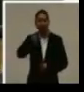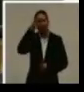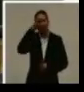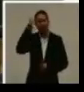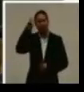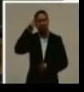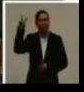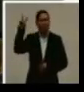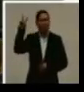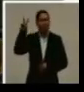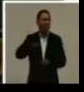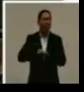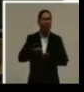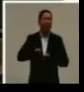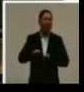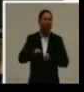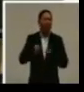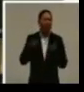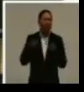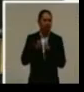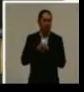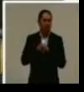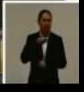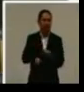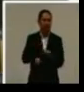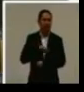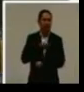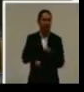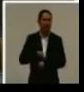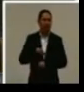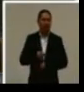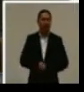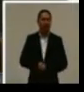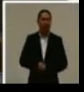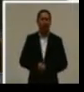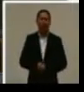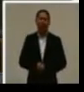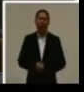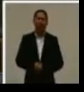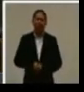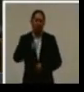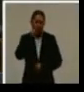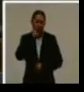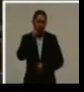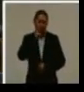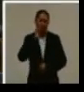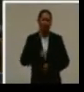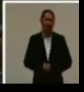soñar, a trabajar juntos siempre con mi familia, con mujeres.